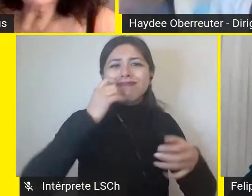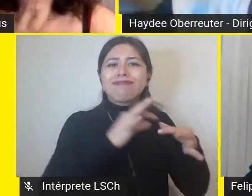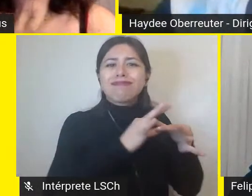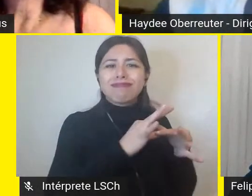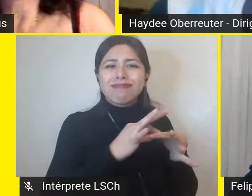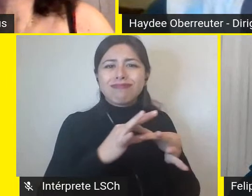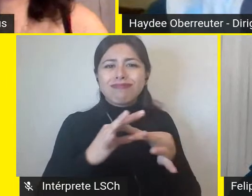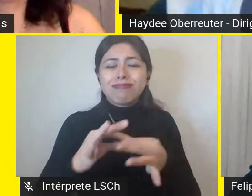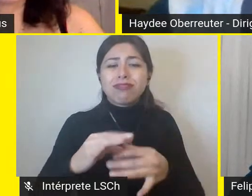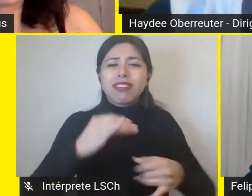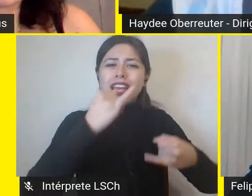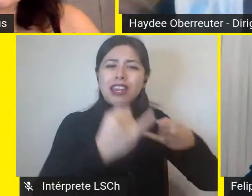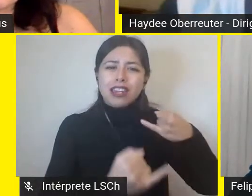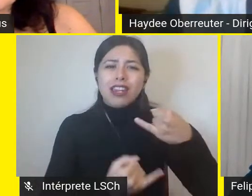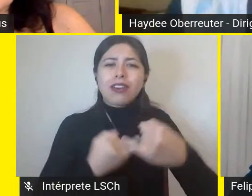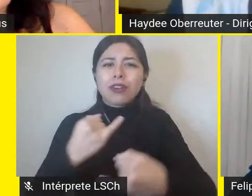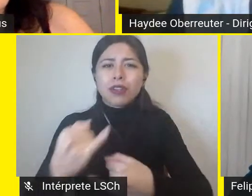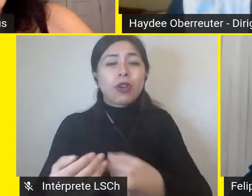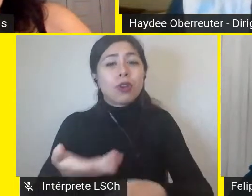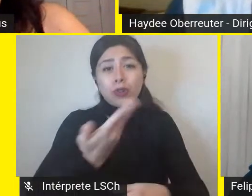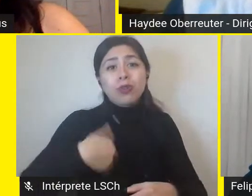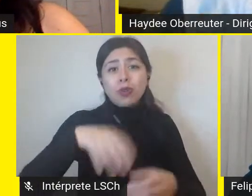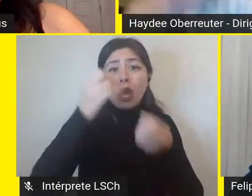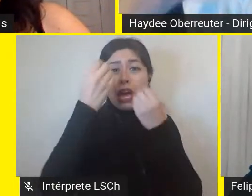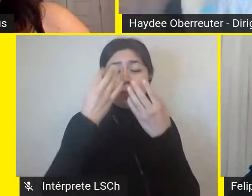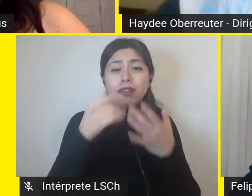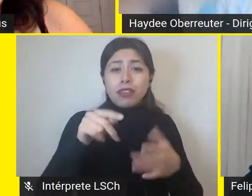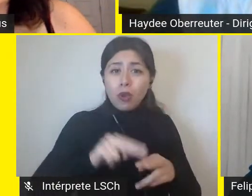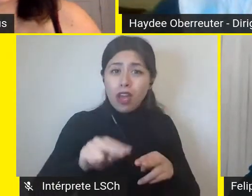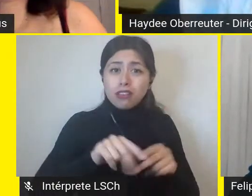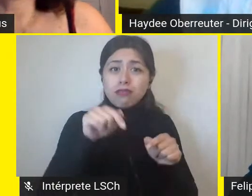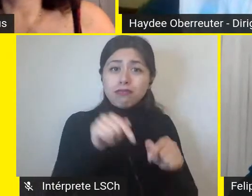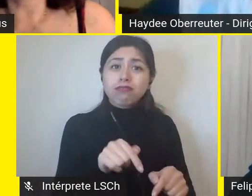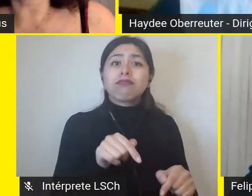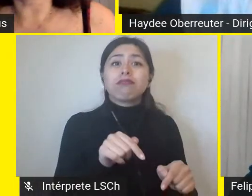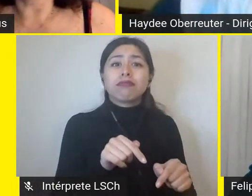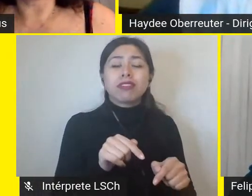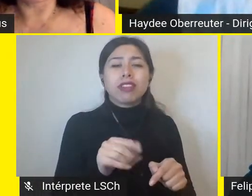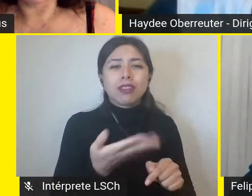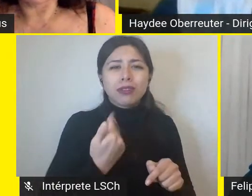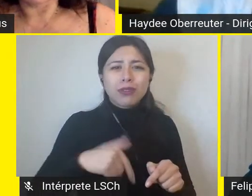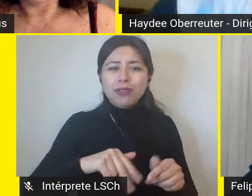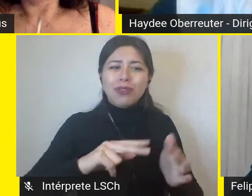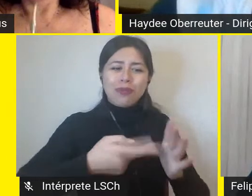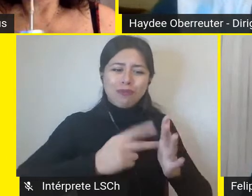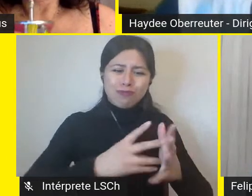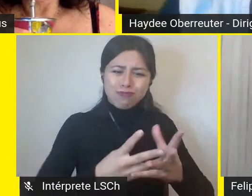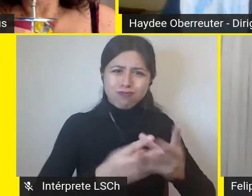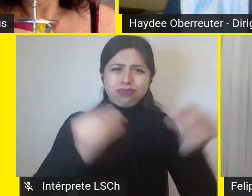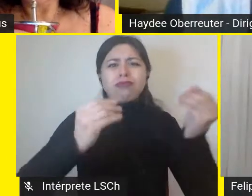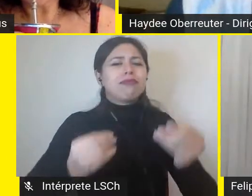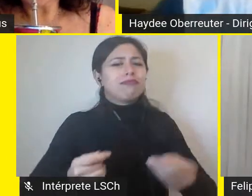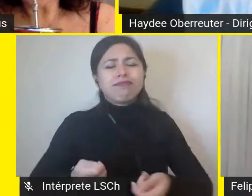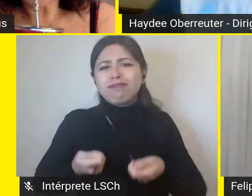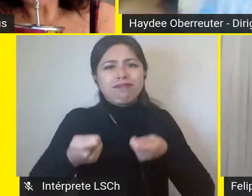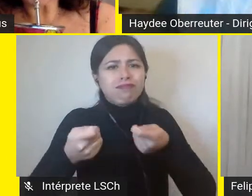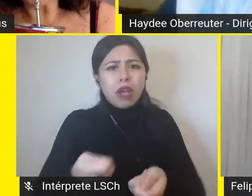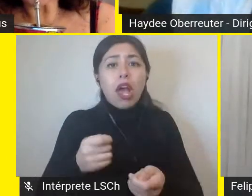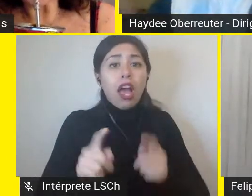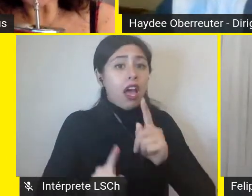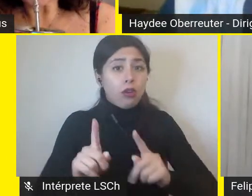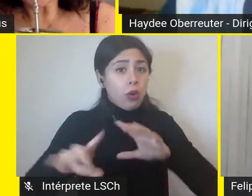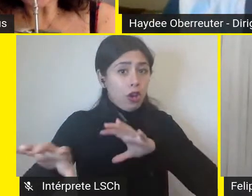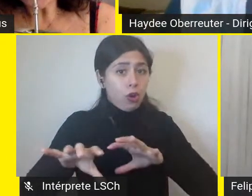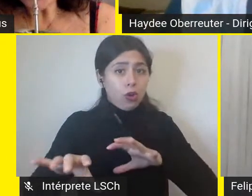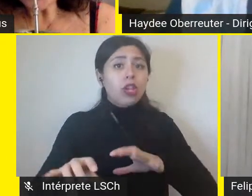Generación tras generación hemos aprendido a hacer ollas comunes. Generación tras generación hemos resuelto y hemos solventado cosas que debiera el